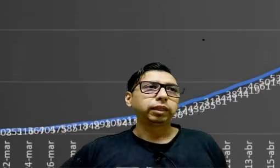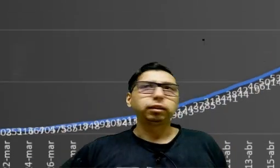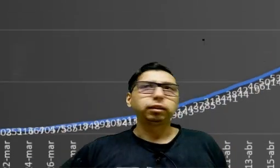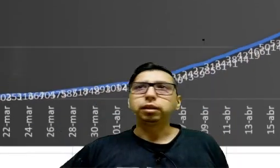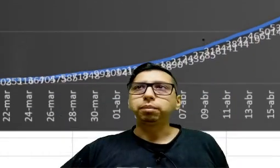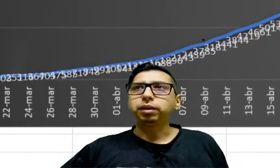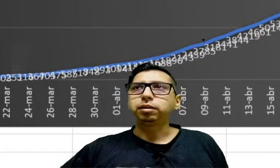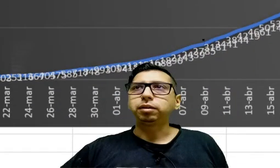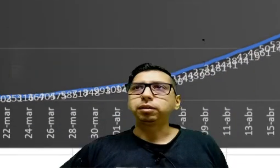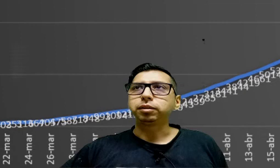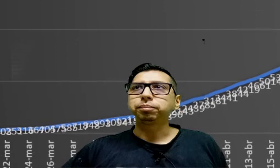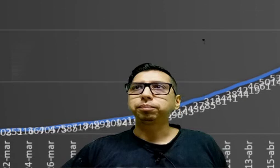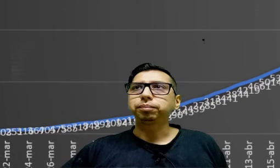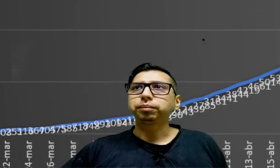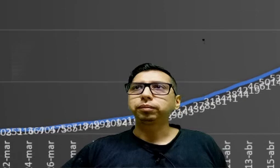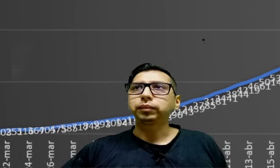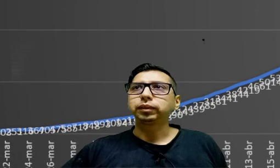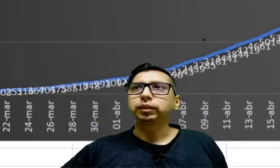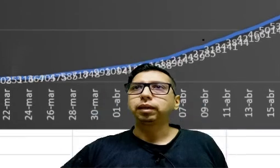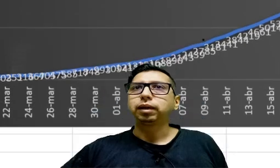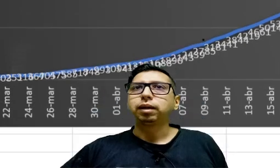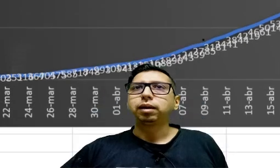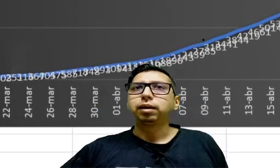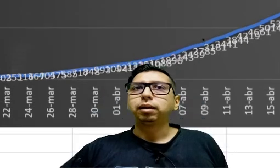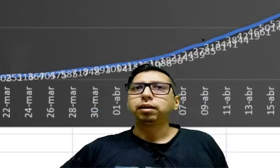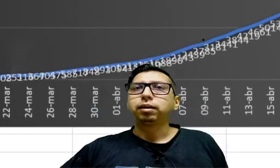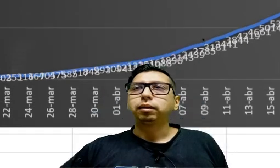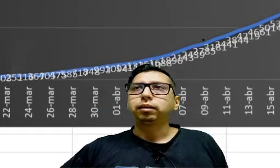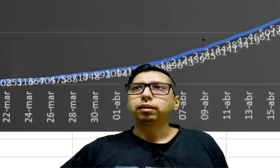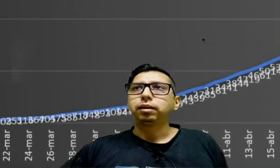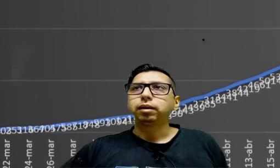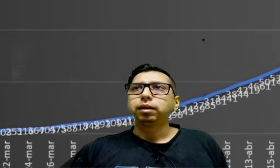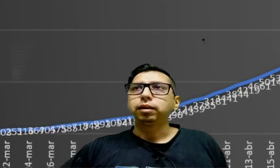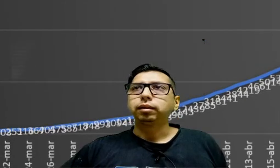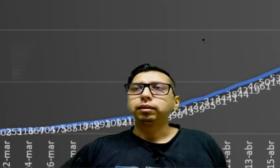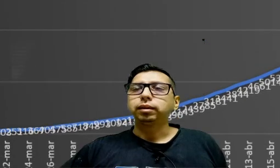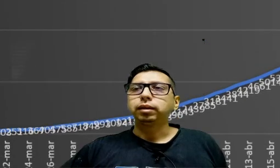Los casos en México, ¿no?